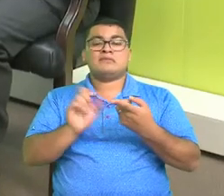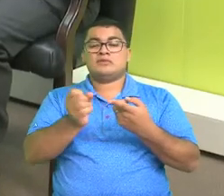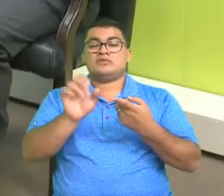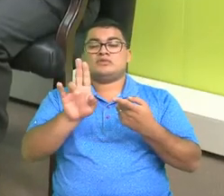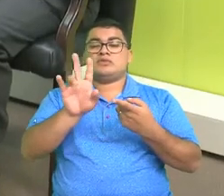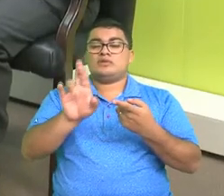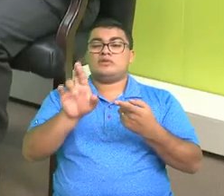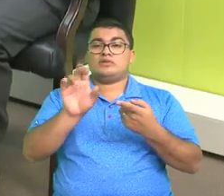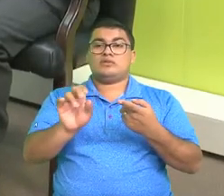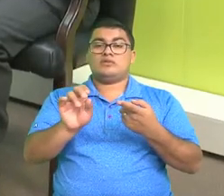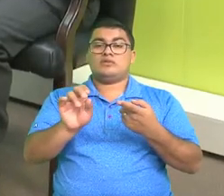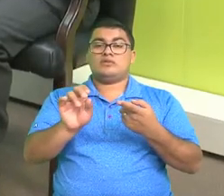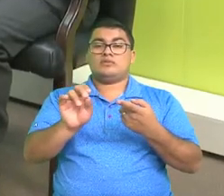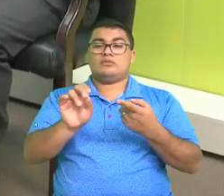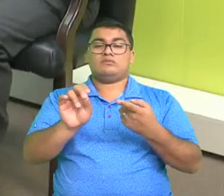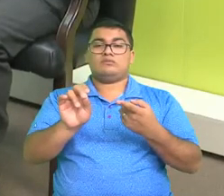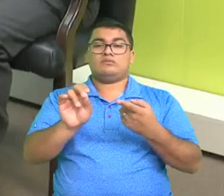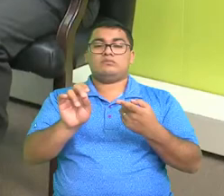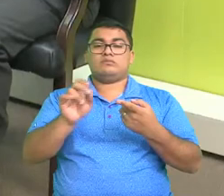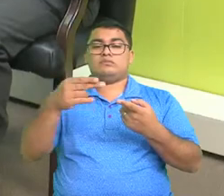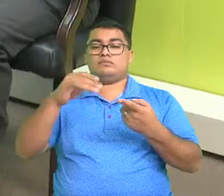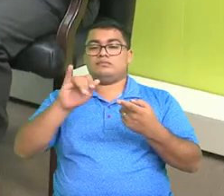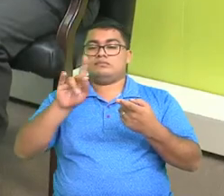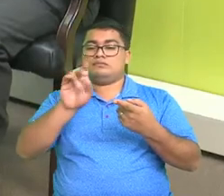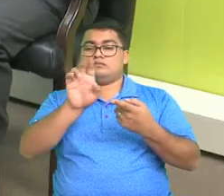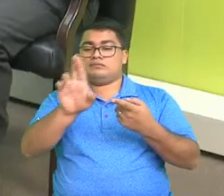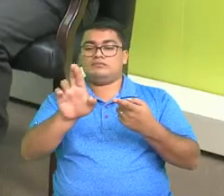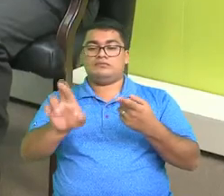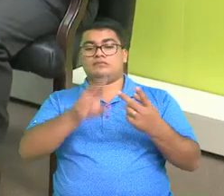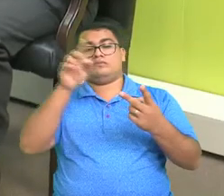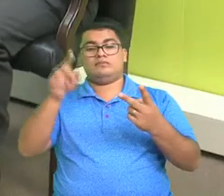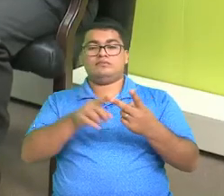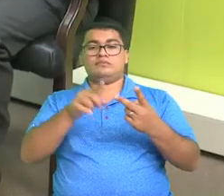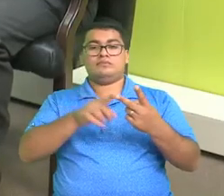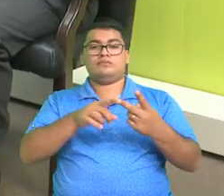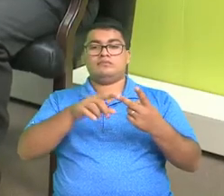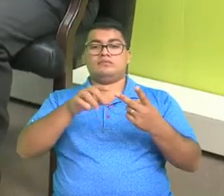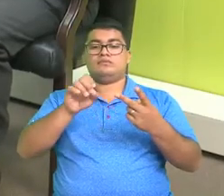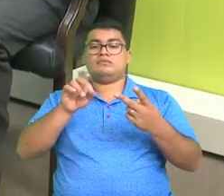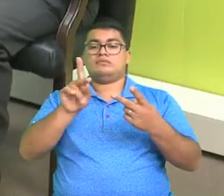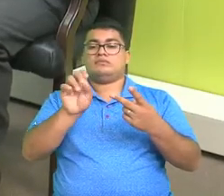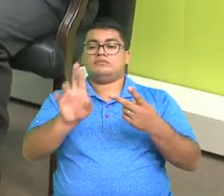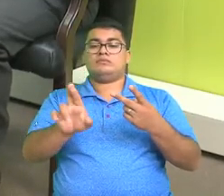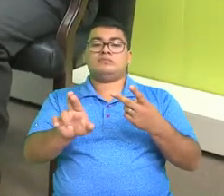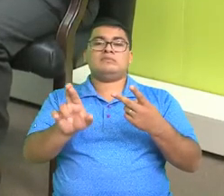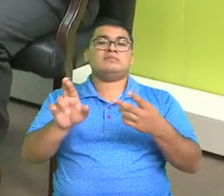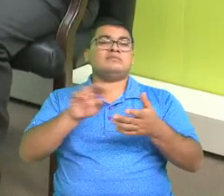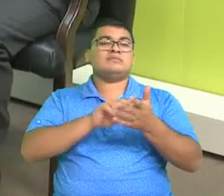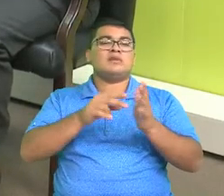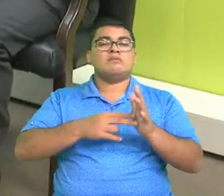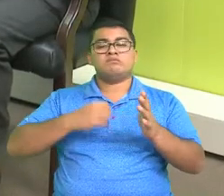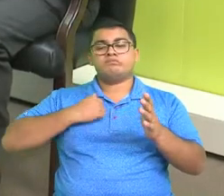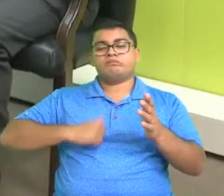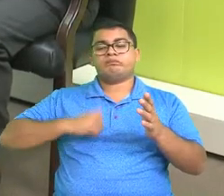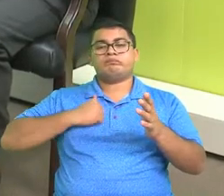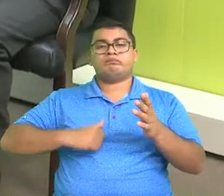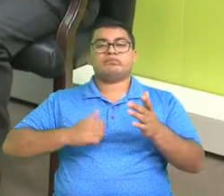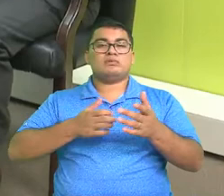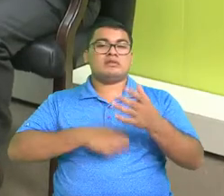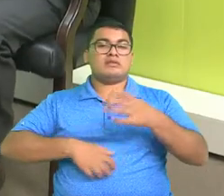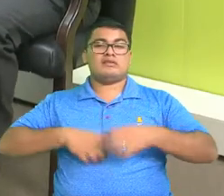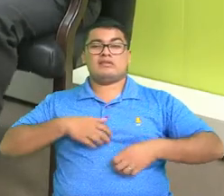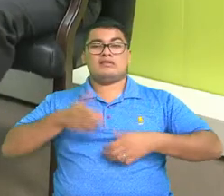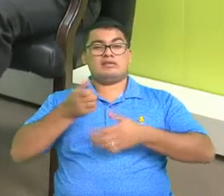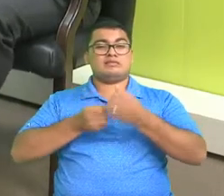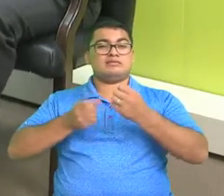suero hiperosmolar y otro de... ¿Cuál es la diferencia? ¿Cuál es el que se tiene que ocupar para este caso de la diarrea por intolerancia a la